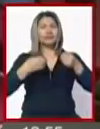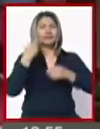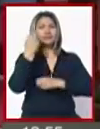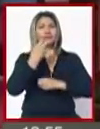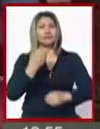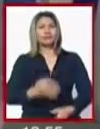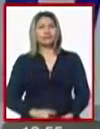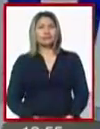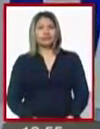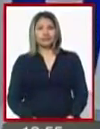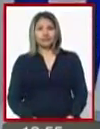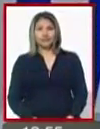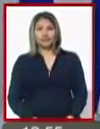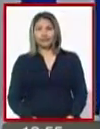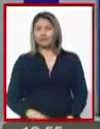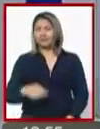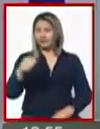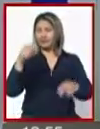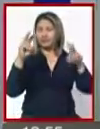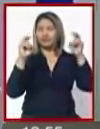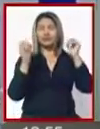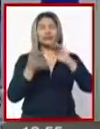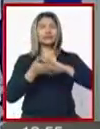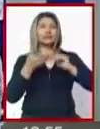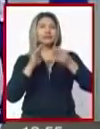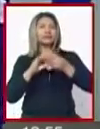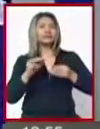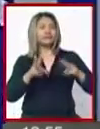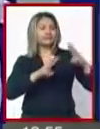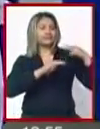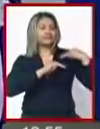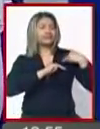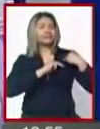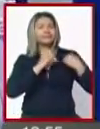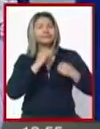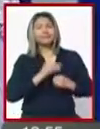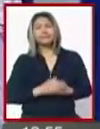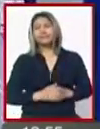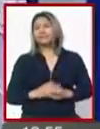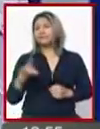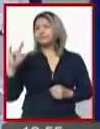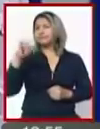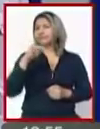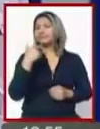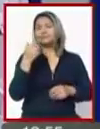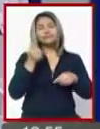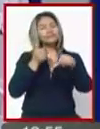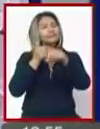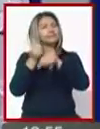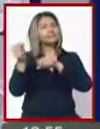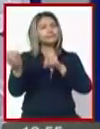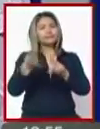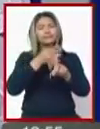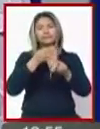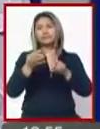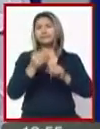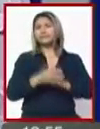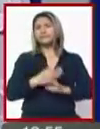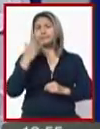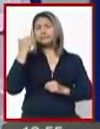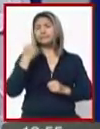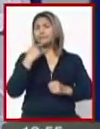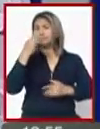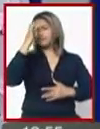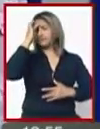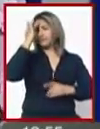oral. Y en otro caso le vamos a contar que un militar de la Fuerza Aérea es acusado de haber golpeado a su pareja, quien se encuentra